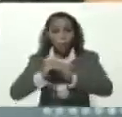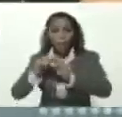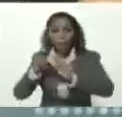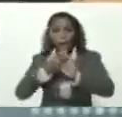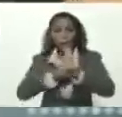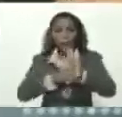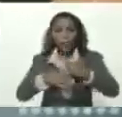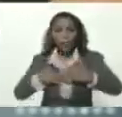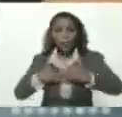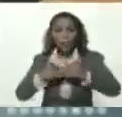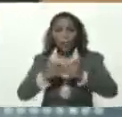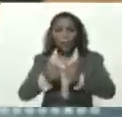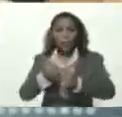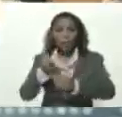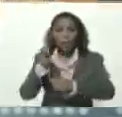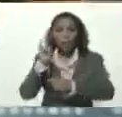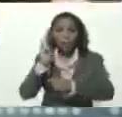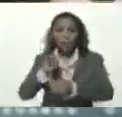de bioseguridad